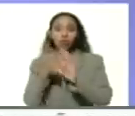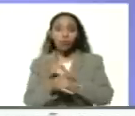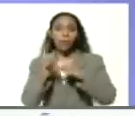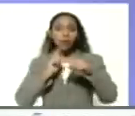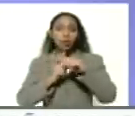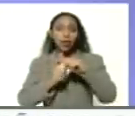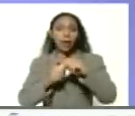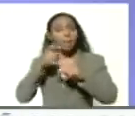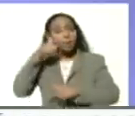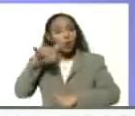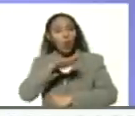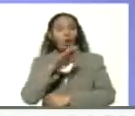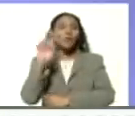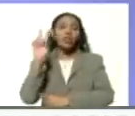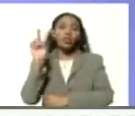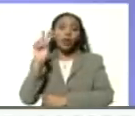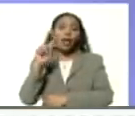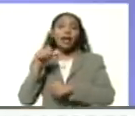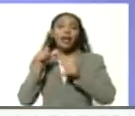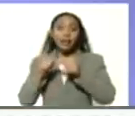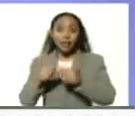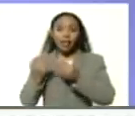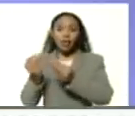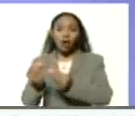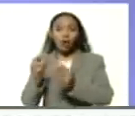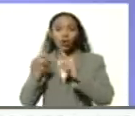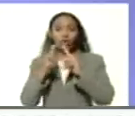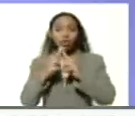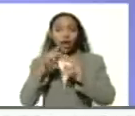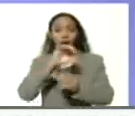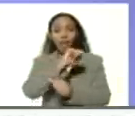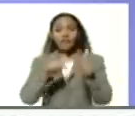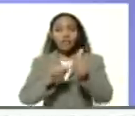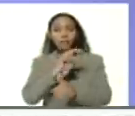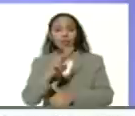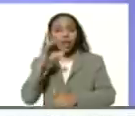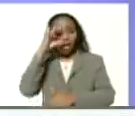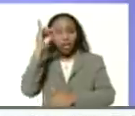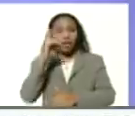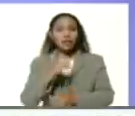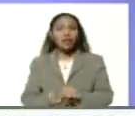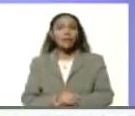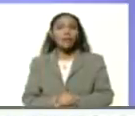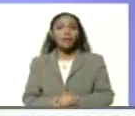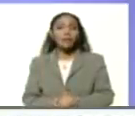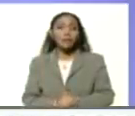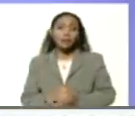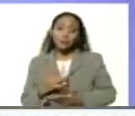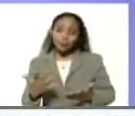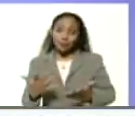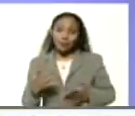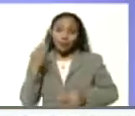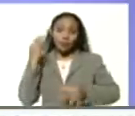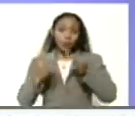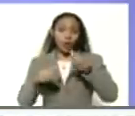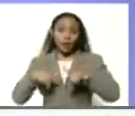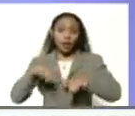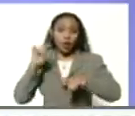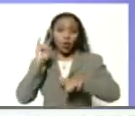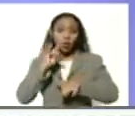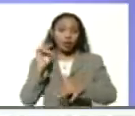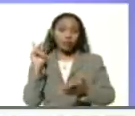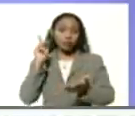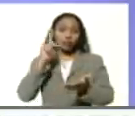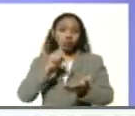positivas para la población venezolana que ha dado a conocer la vicepresidenta ejecutiva Delcy Rodríguez es que justamente este lunes arribaron